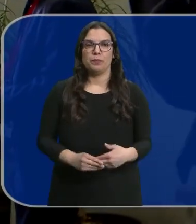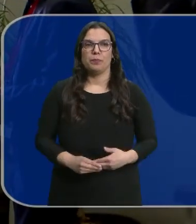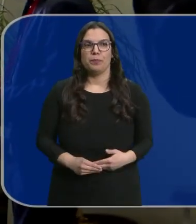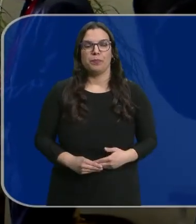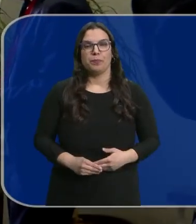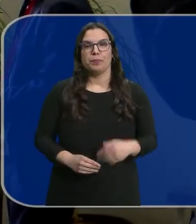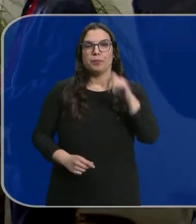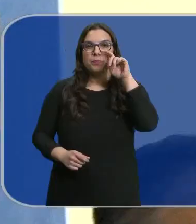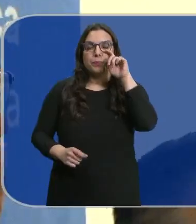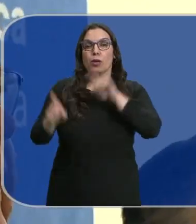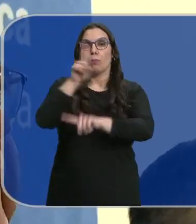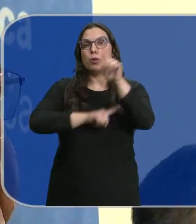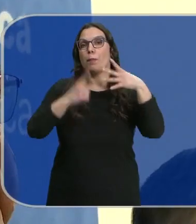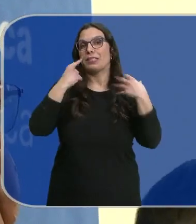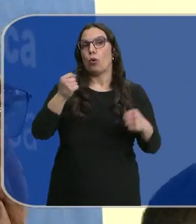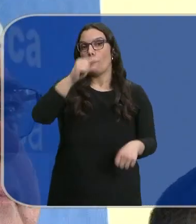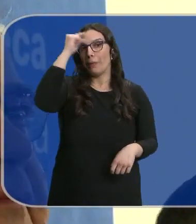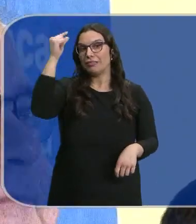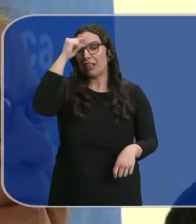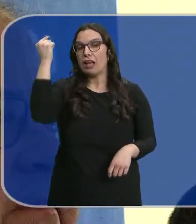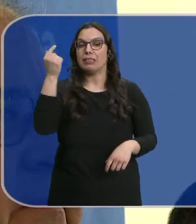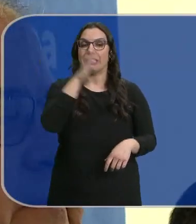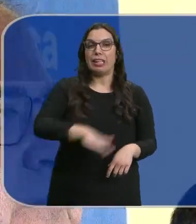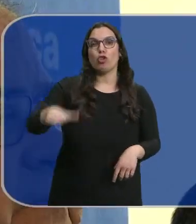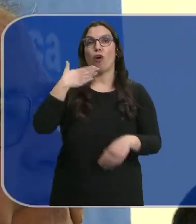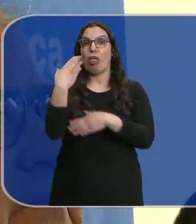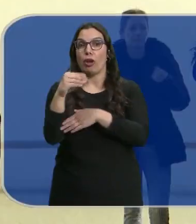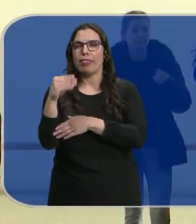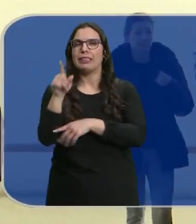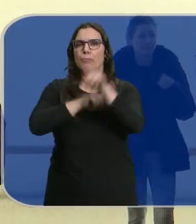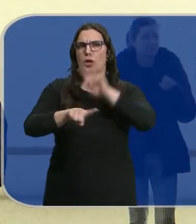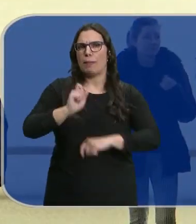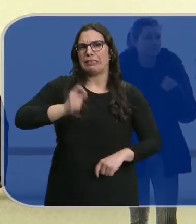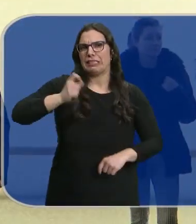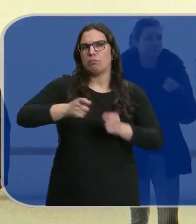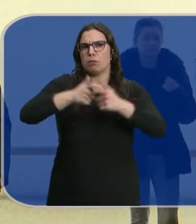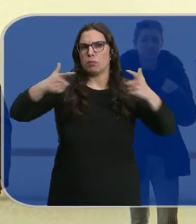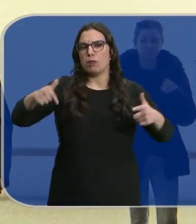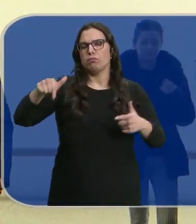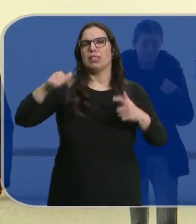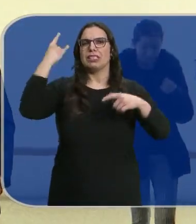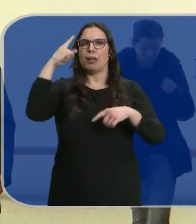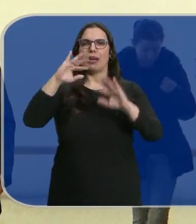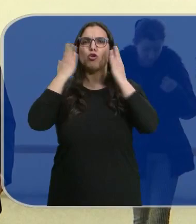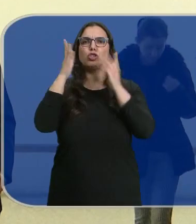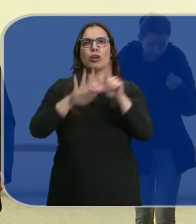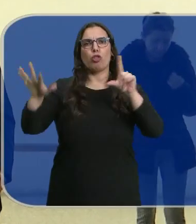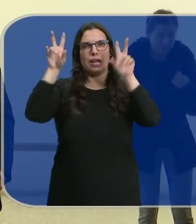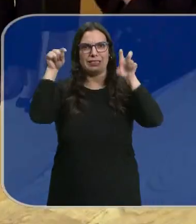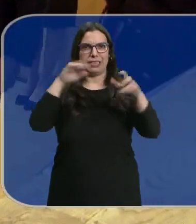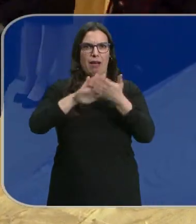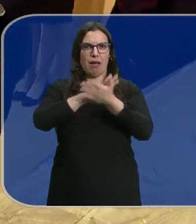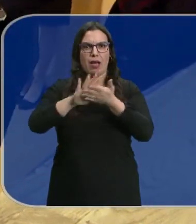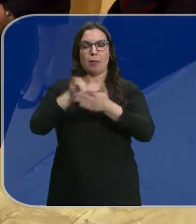Cada vez son más comunes los problemas de salud mental en niños y adolescentes. Salamanca aborda este asunto en un congreso nacional. Los expertos revelan que es